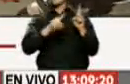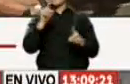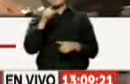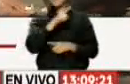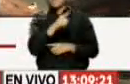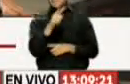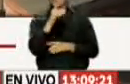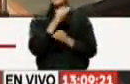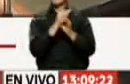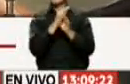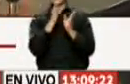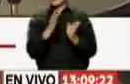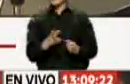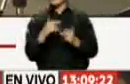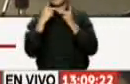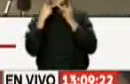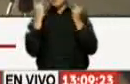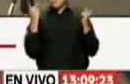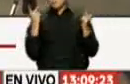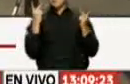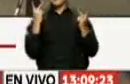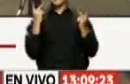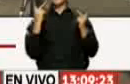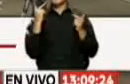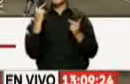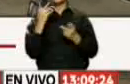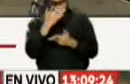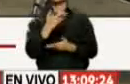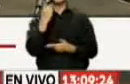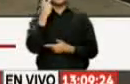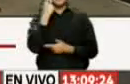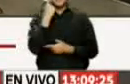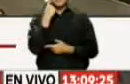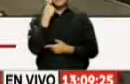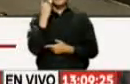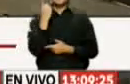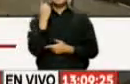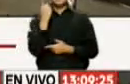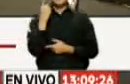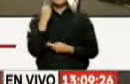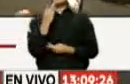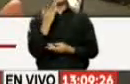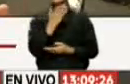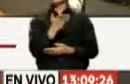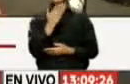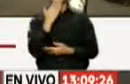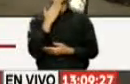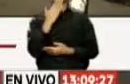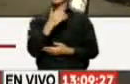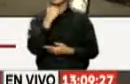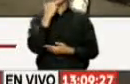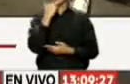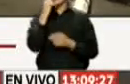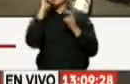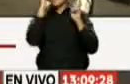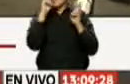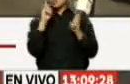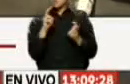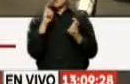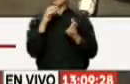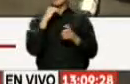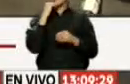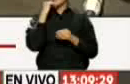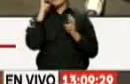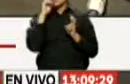con funcionarios públicos, y que derivaría quizá o como delito determinante algún tema relacionado con